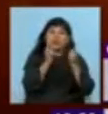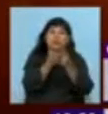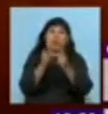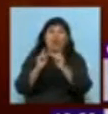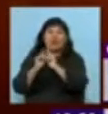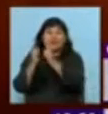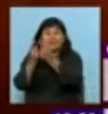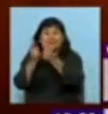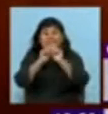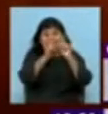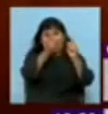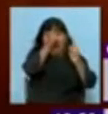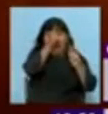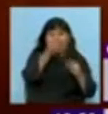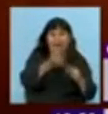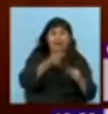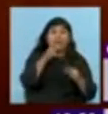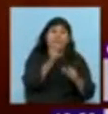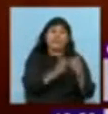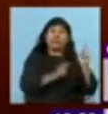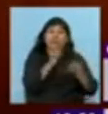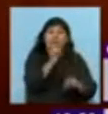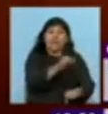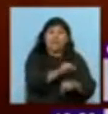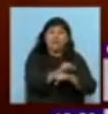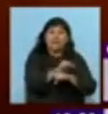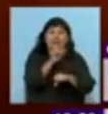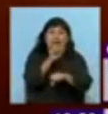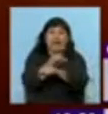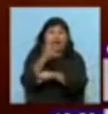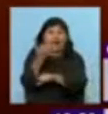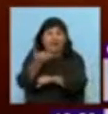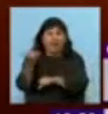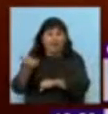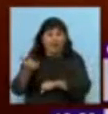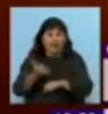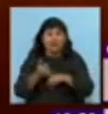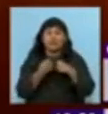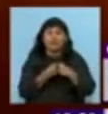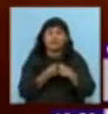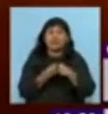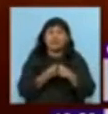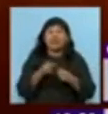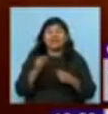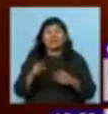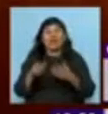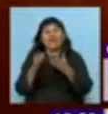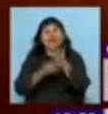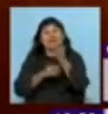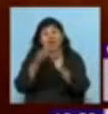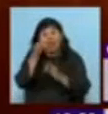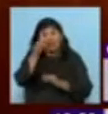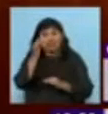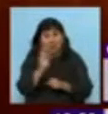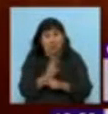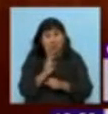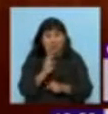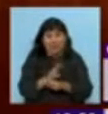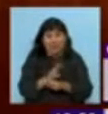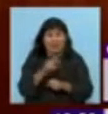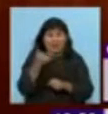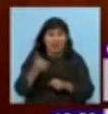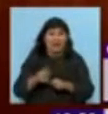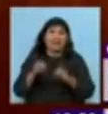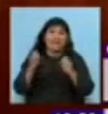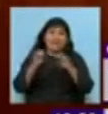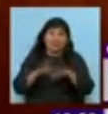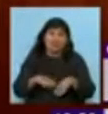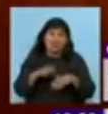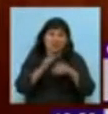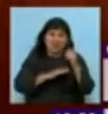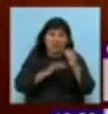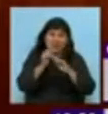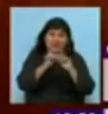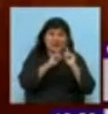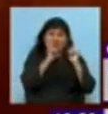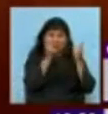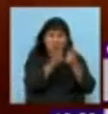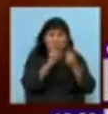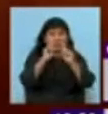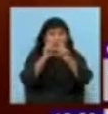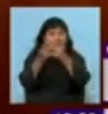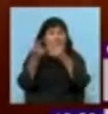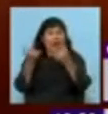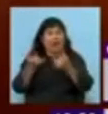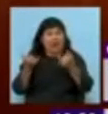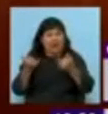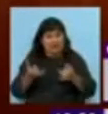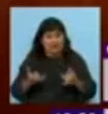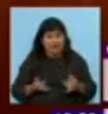jurisdicciones. El Ministerio de Seguridad ya ha iniciado una etapa de refacción de aquellas comisarías que están